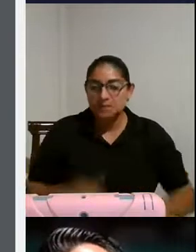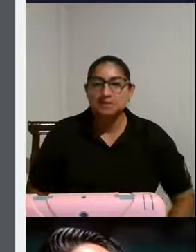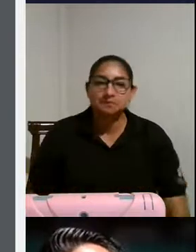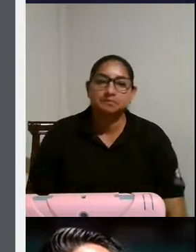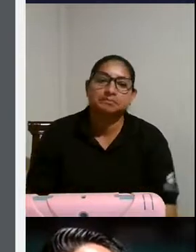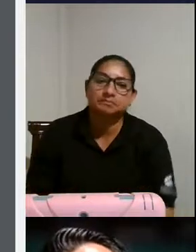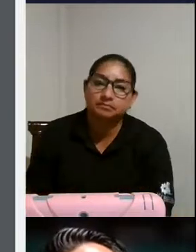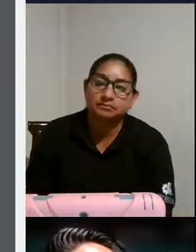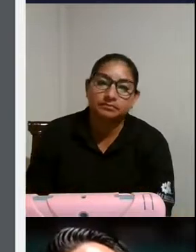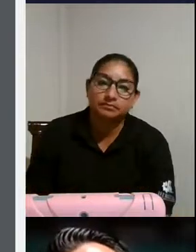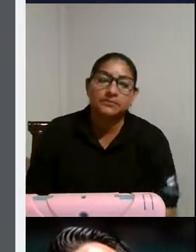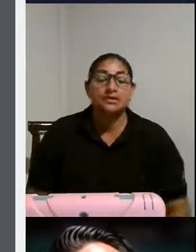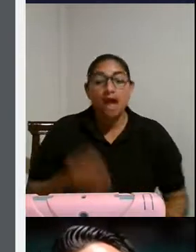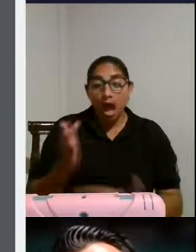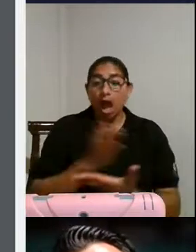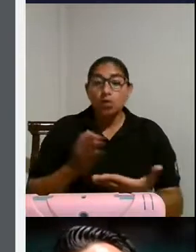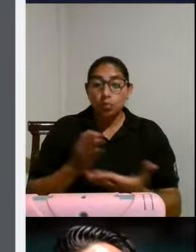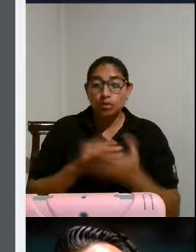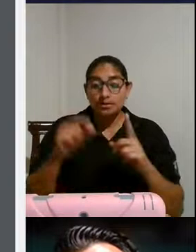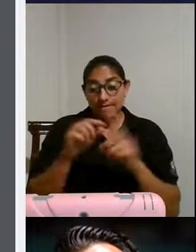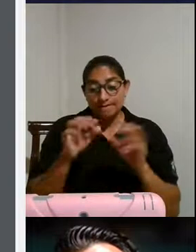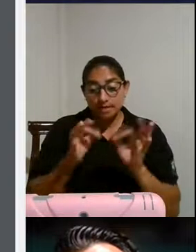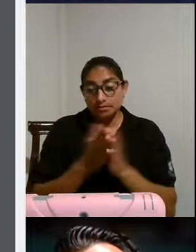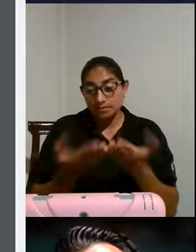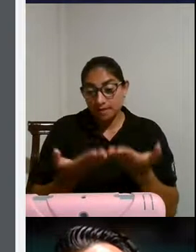algunos textos,